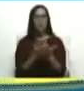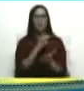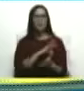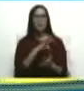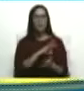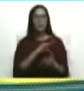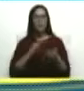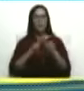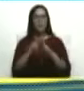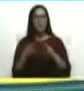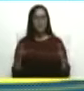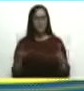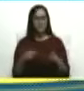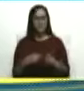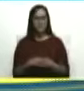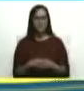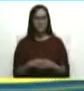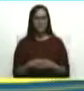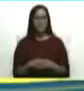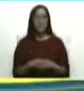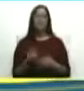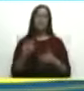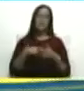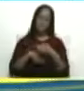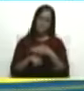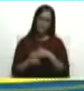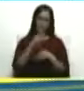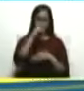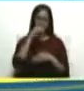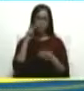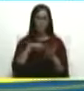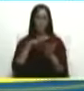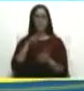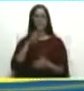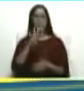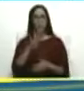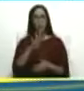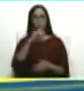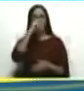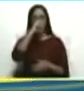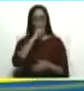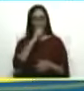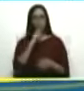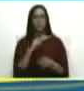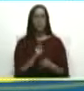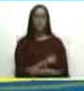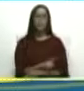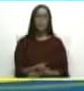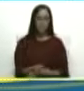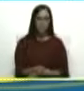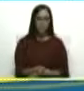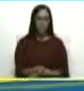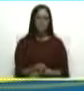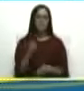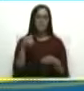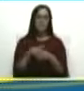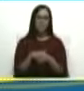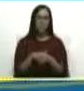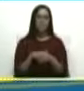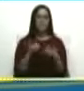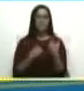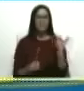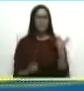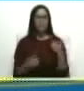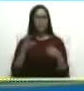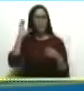paz. Y que le entráramos al año 2024, año obligatorio de elecciones presidenciales, con un país